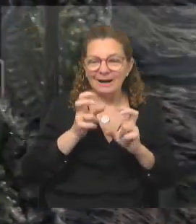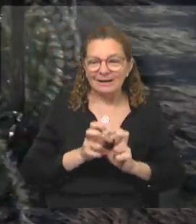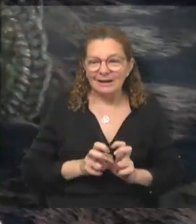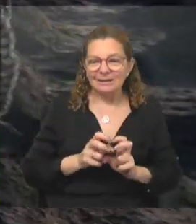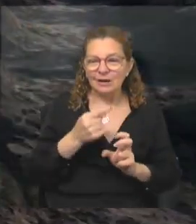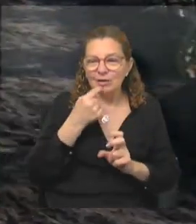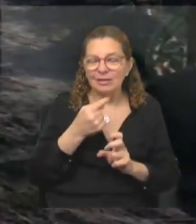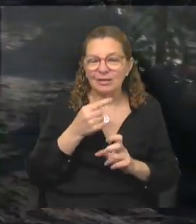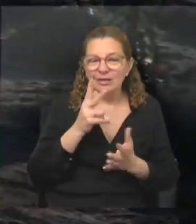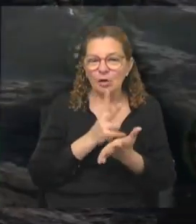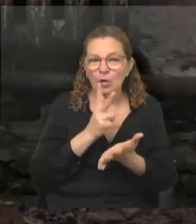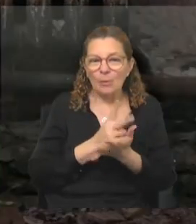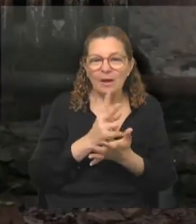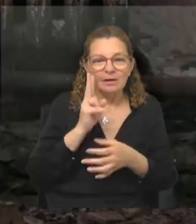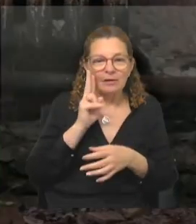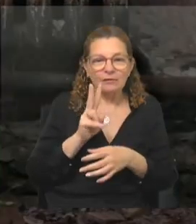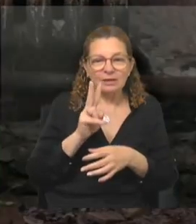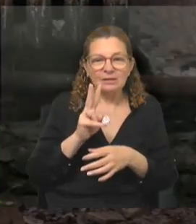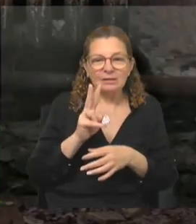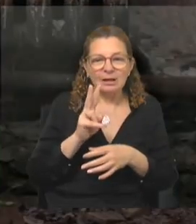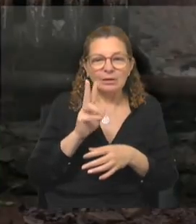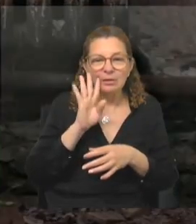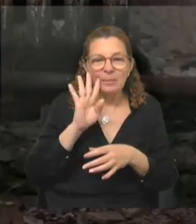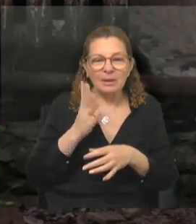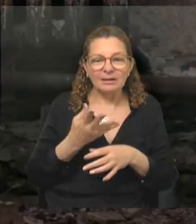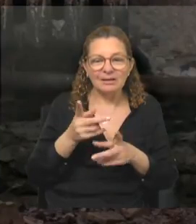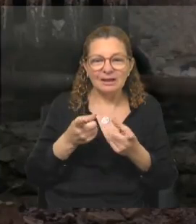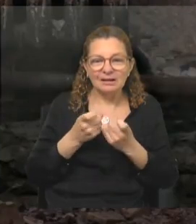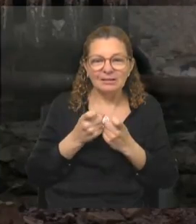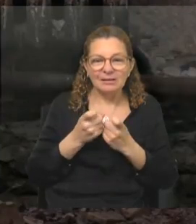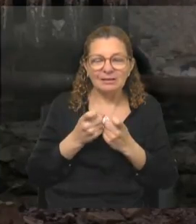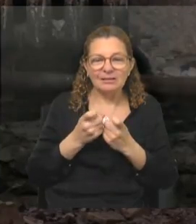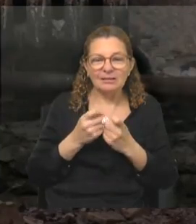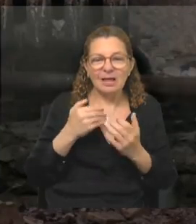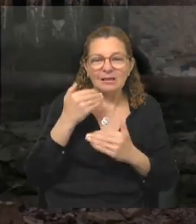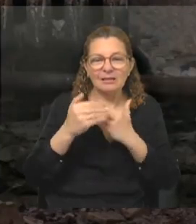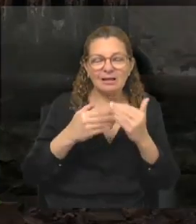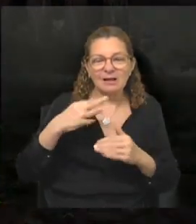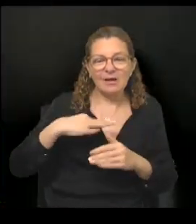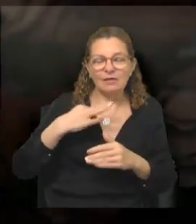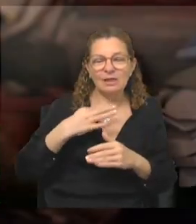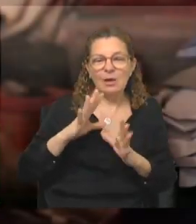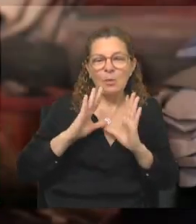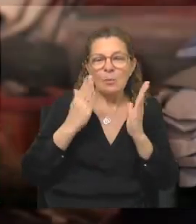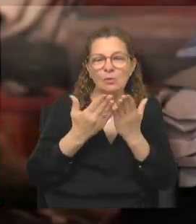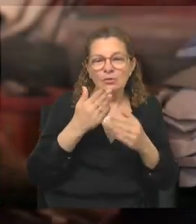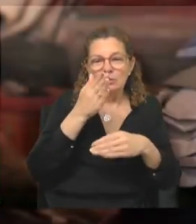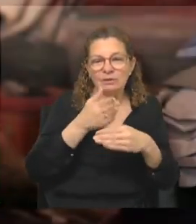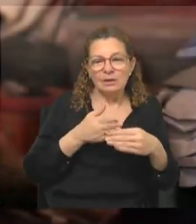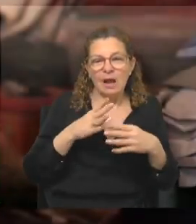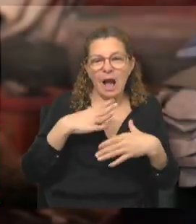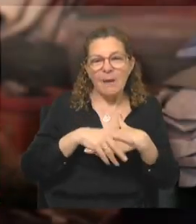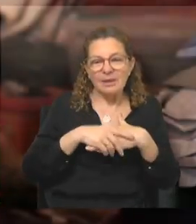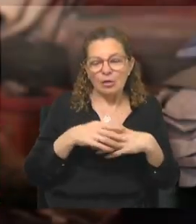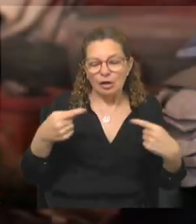relaciones humanas vistas desde la perspectiva de la necesidad de supervivencia en un mundo dividido entre amigos y